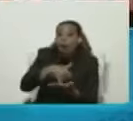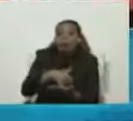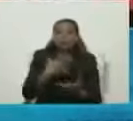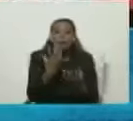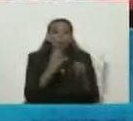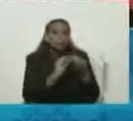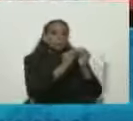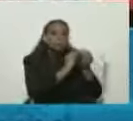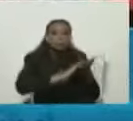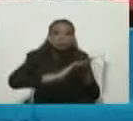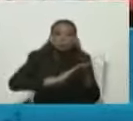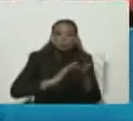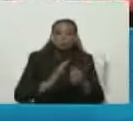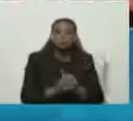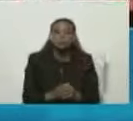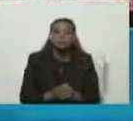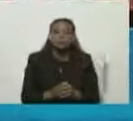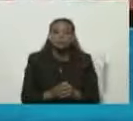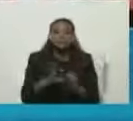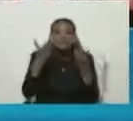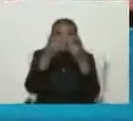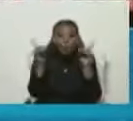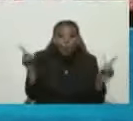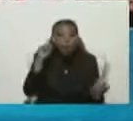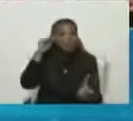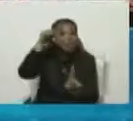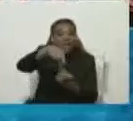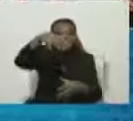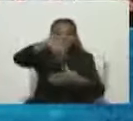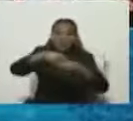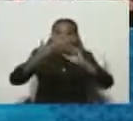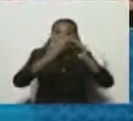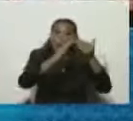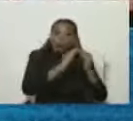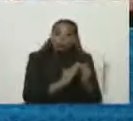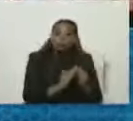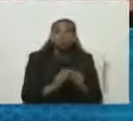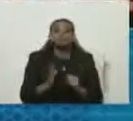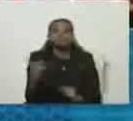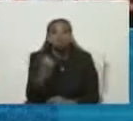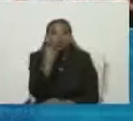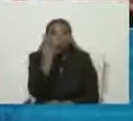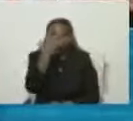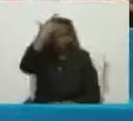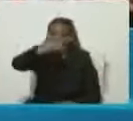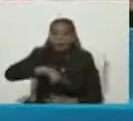comunidad. La democracia directa. Solo yo